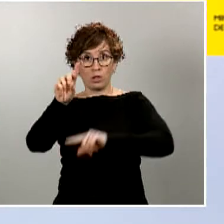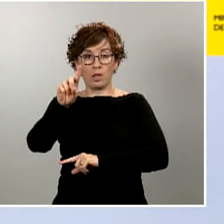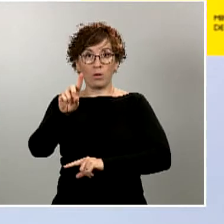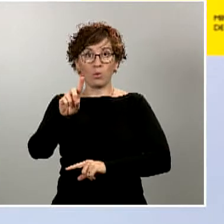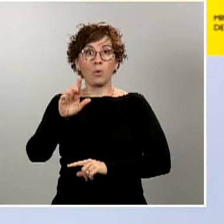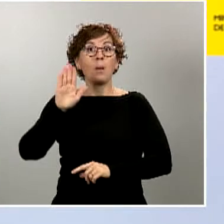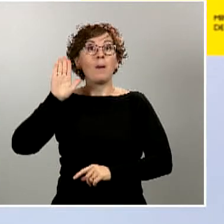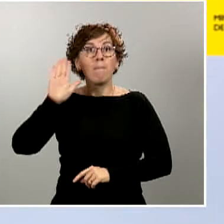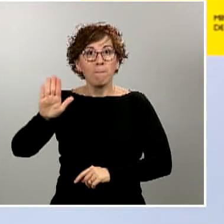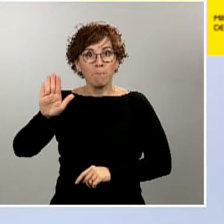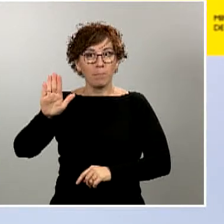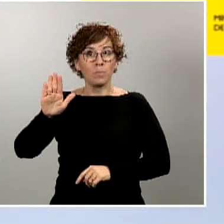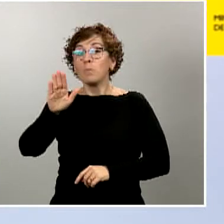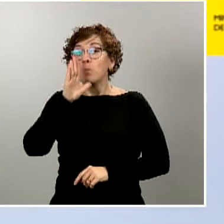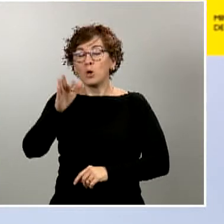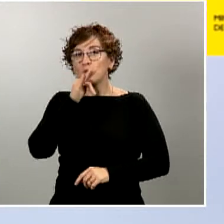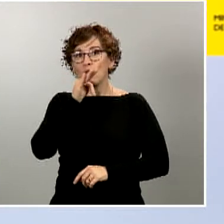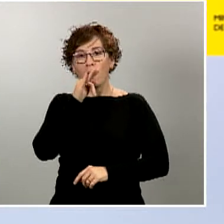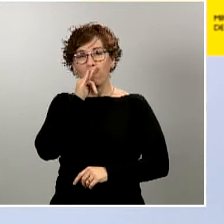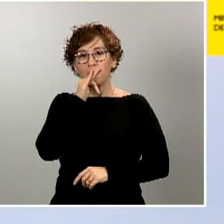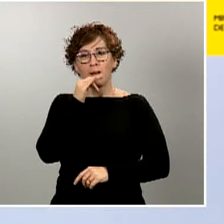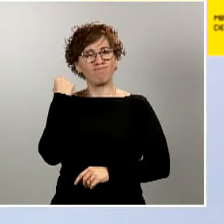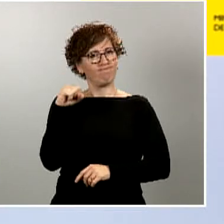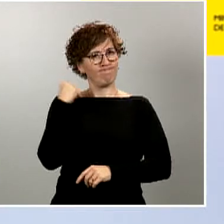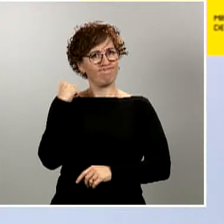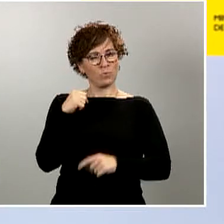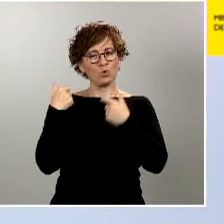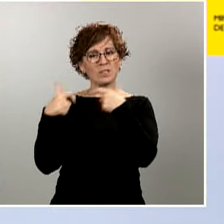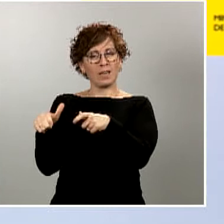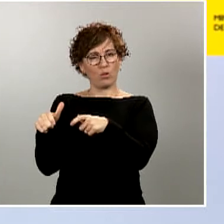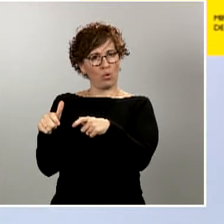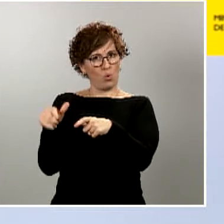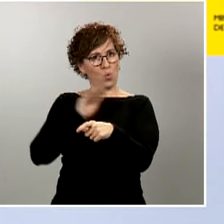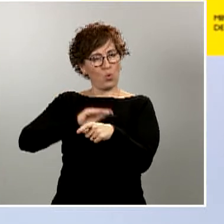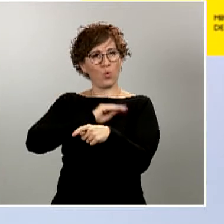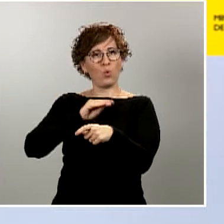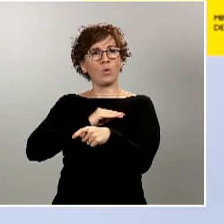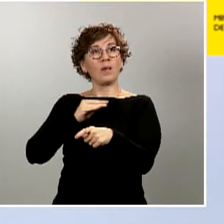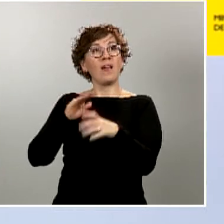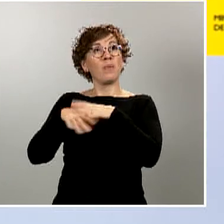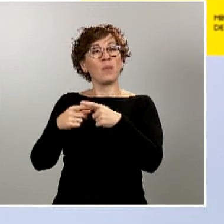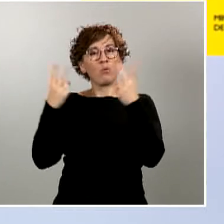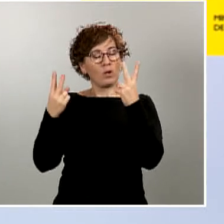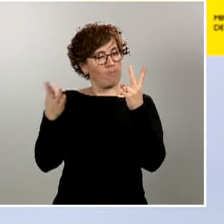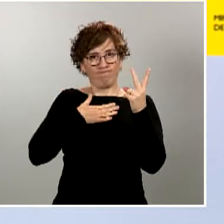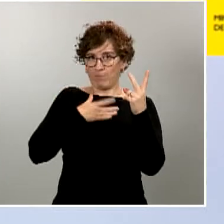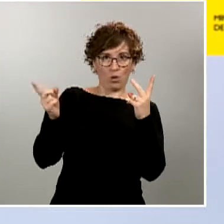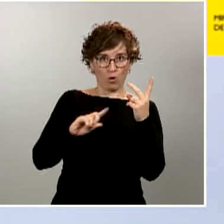sector importante que no quería la democracia en España. Los pactos de la Moncloa, por lo tanto, tienen esa